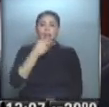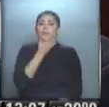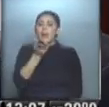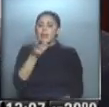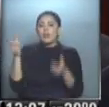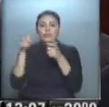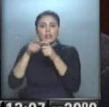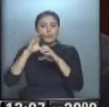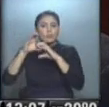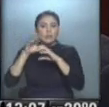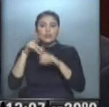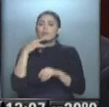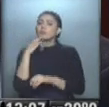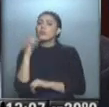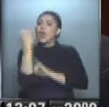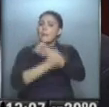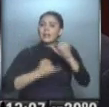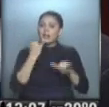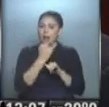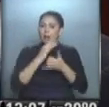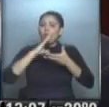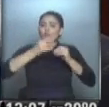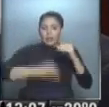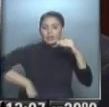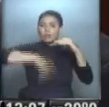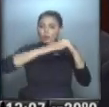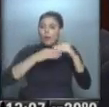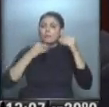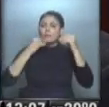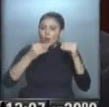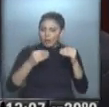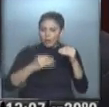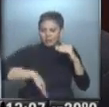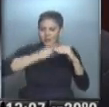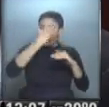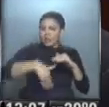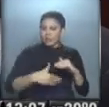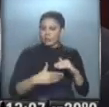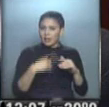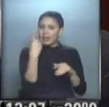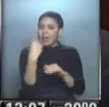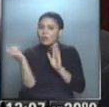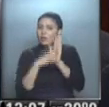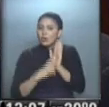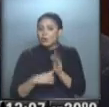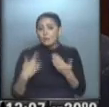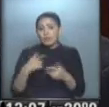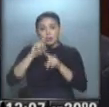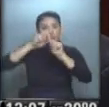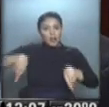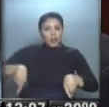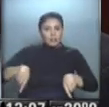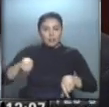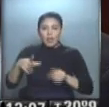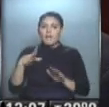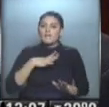que explicara cuál era la razonabilidad de los topes porcentuales que determinaba cada norma. Por eso fue declarada nula, por la